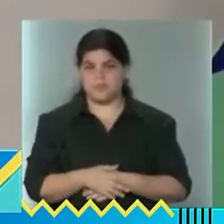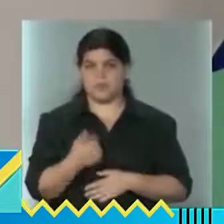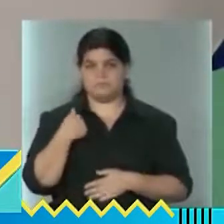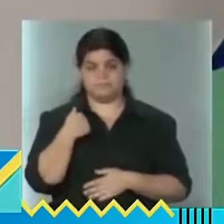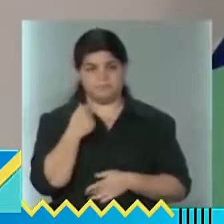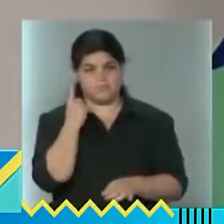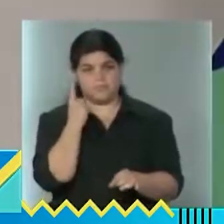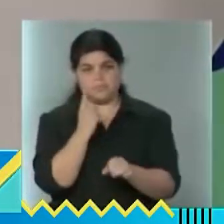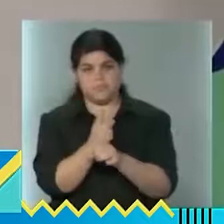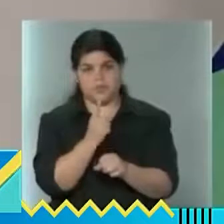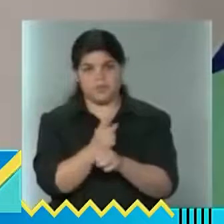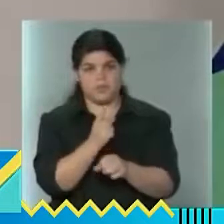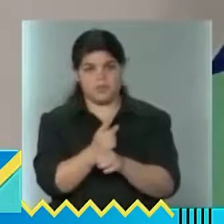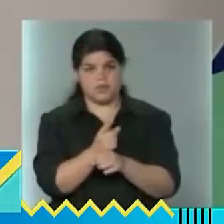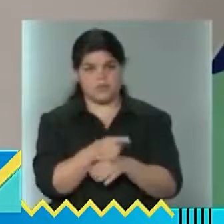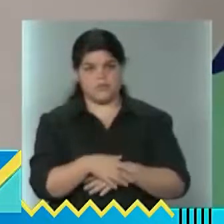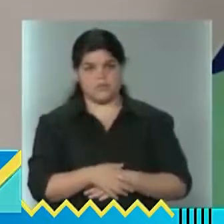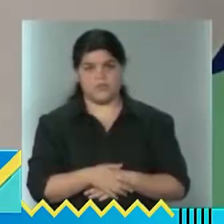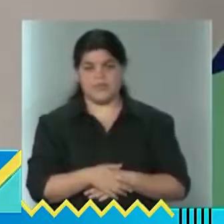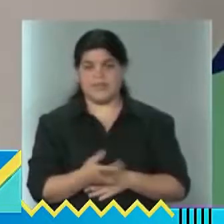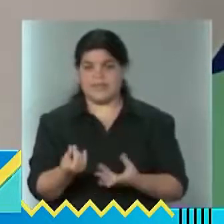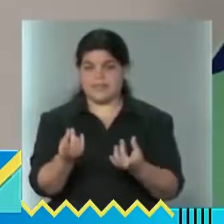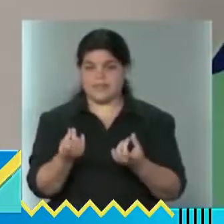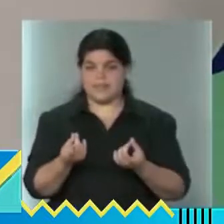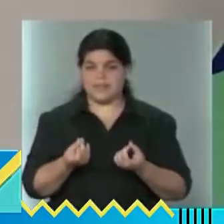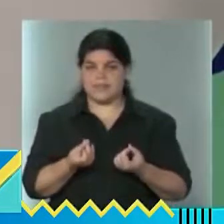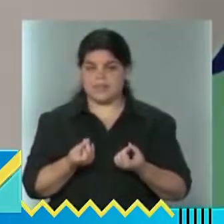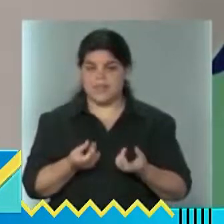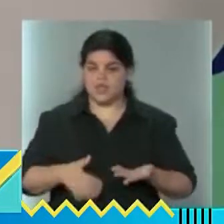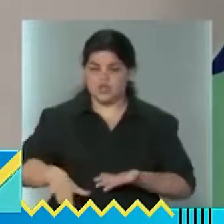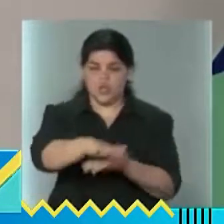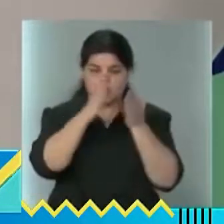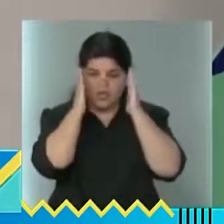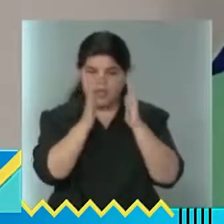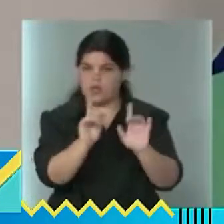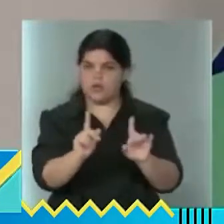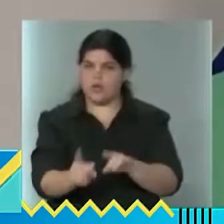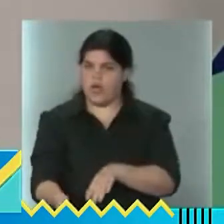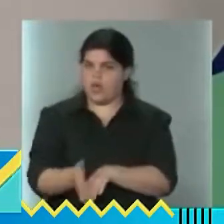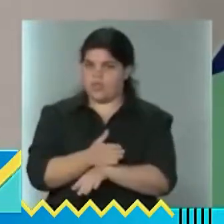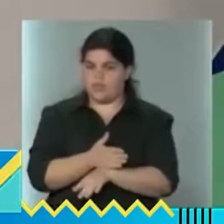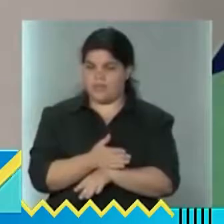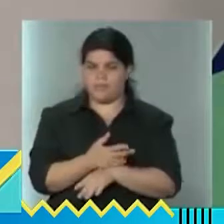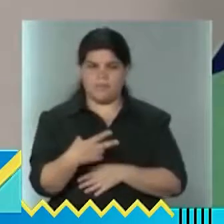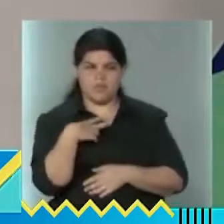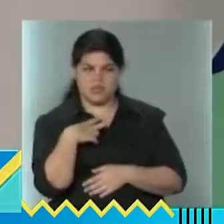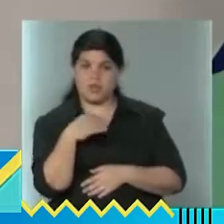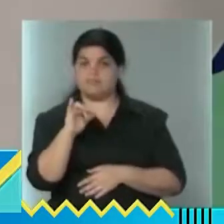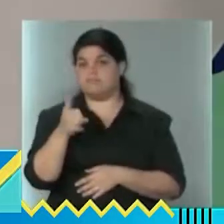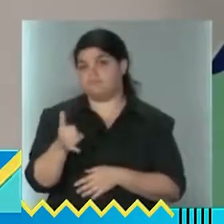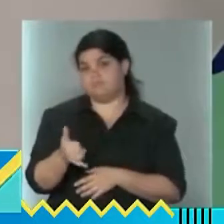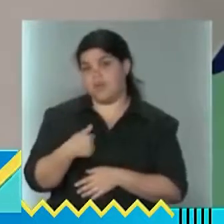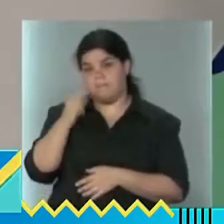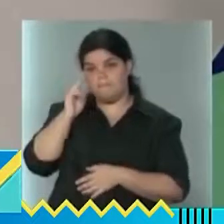realidad aceptarlo yo, o sea, ver antes que la sociedad al principio era un poco más personal. empezar, claro, a verte en un espejo sin